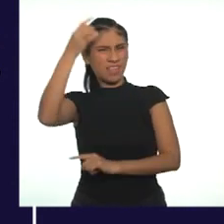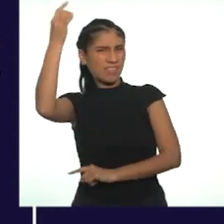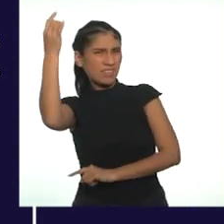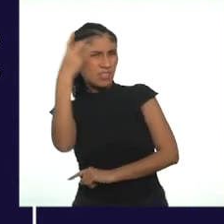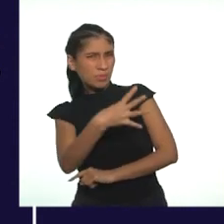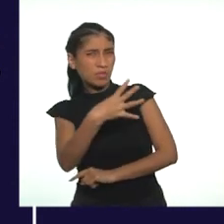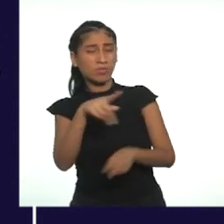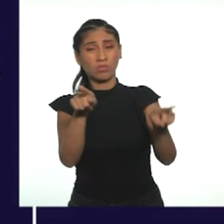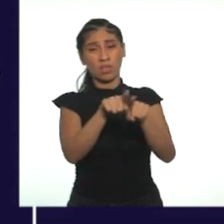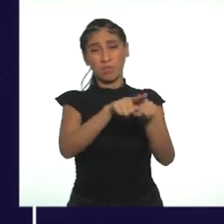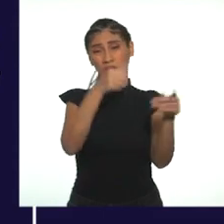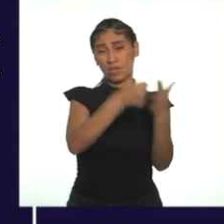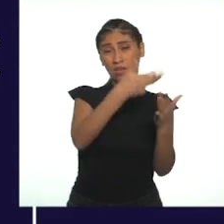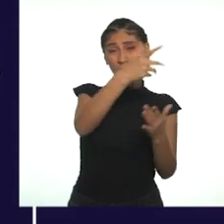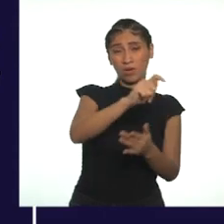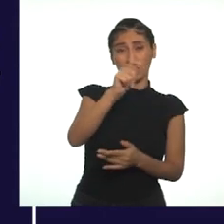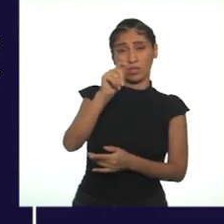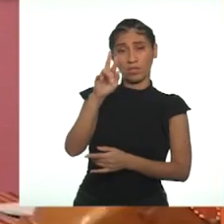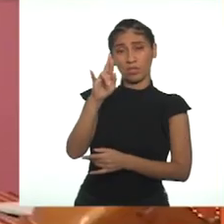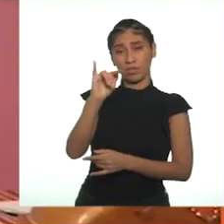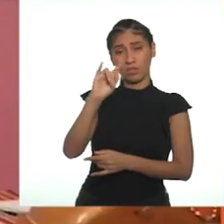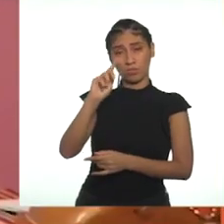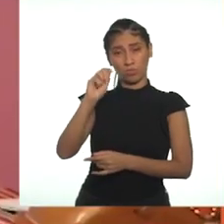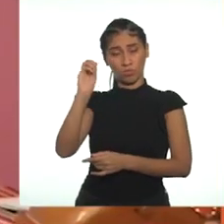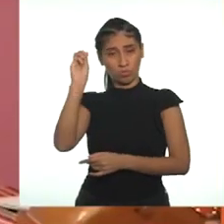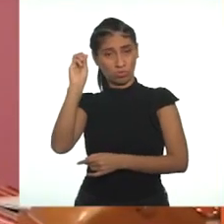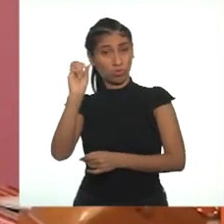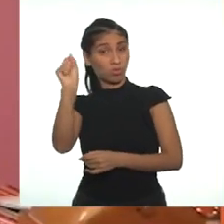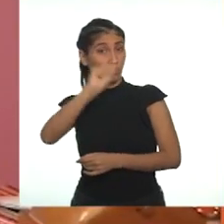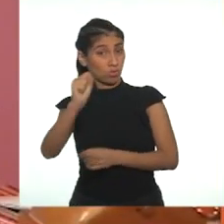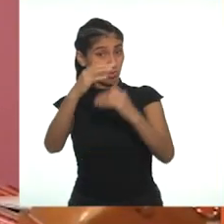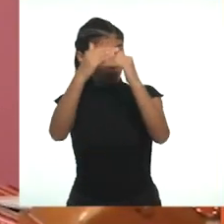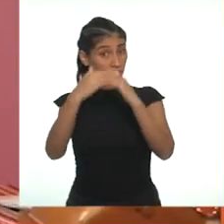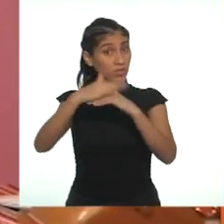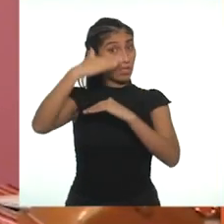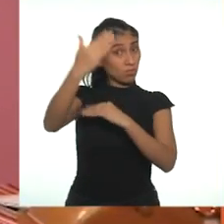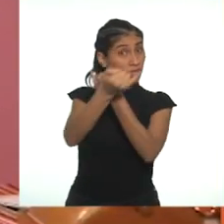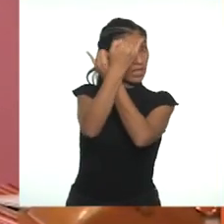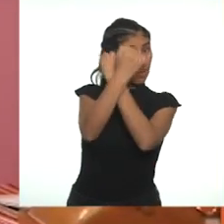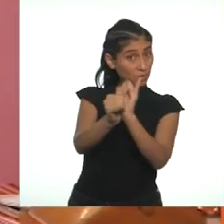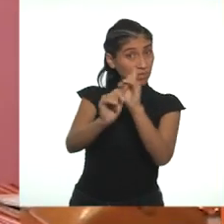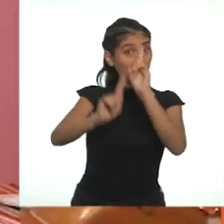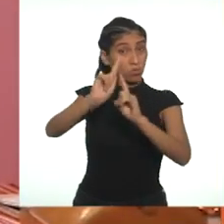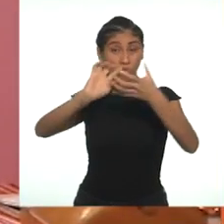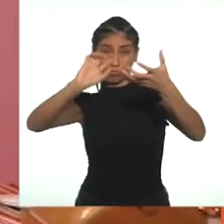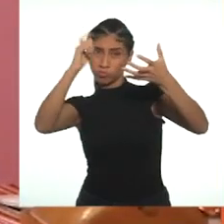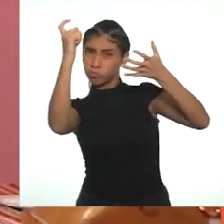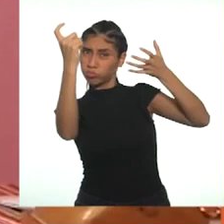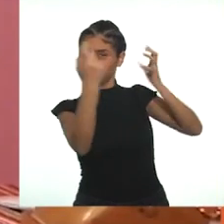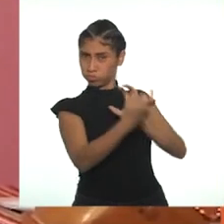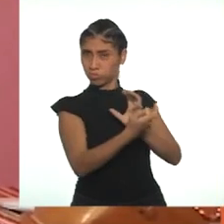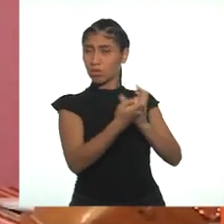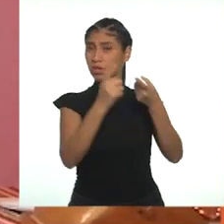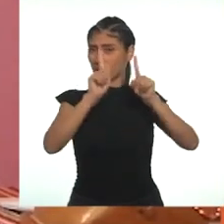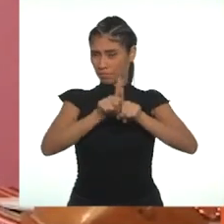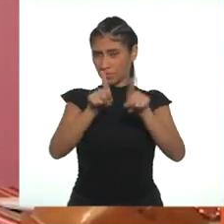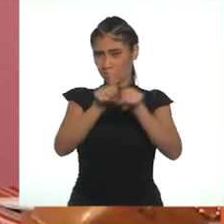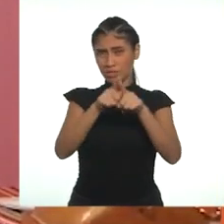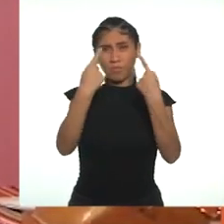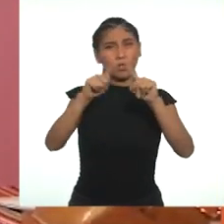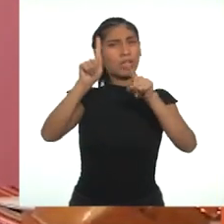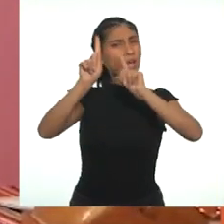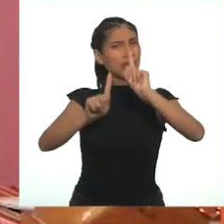la discriminación y el pago de tributos. Después de la independencia, las cosas cambiaron un poco y ahora cambiaron más,